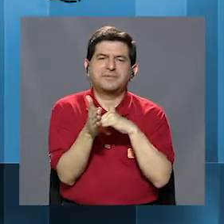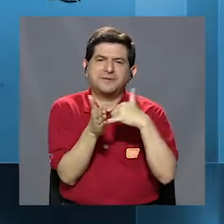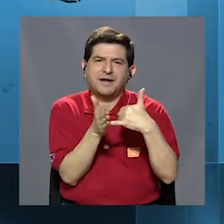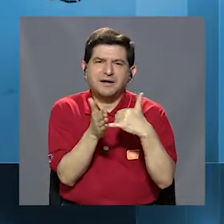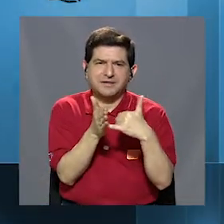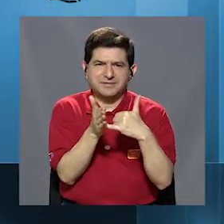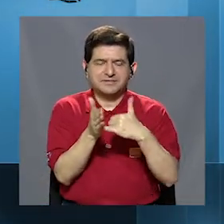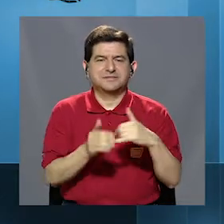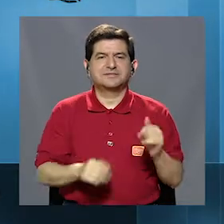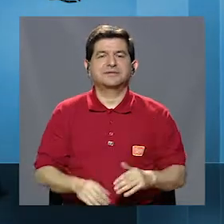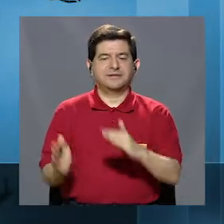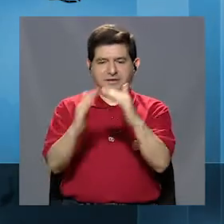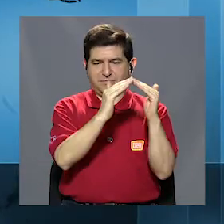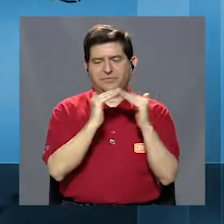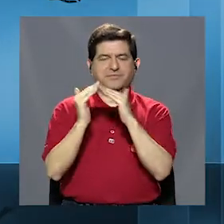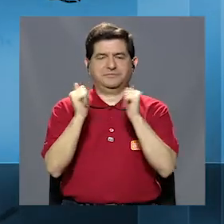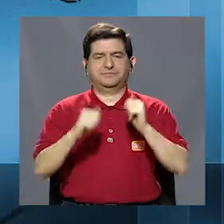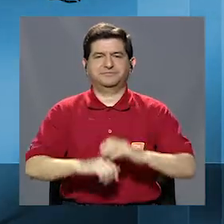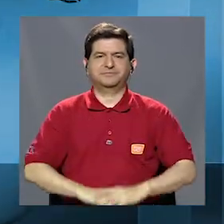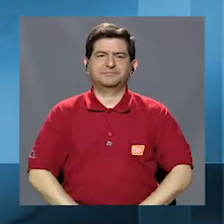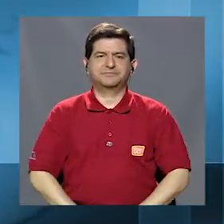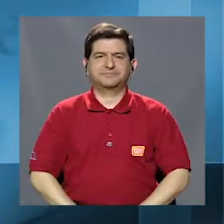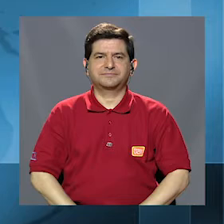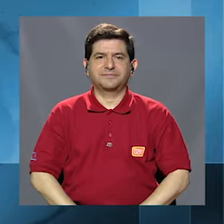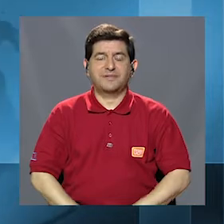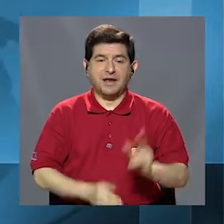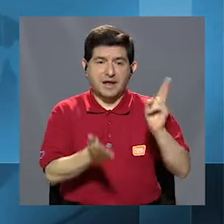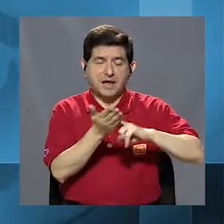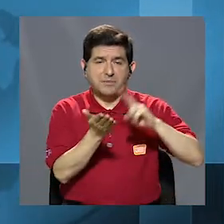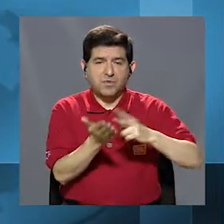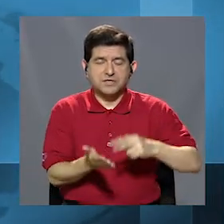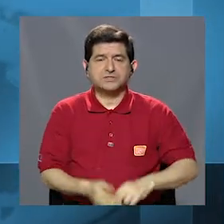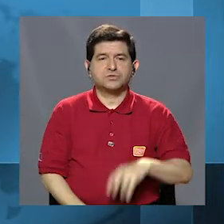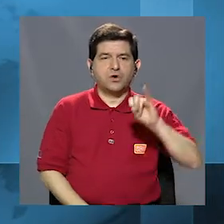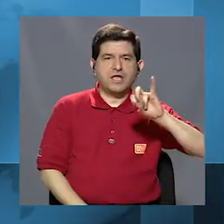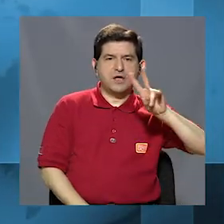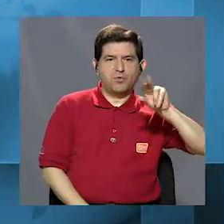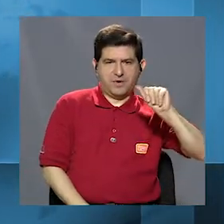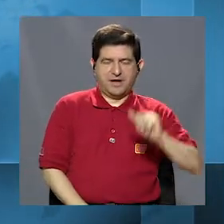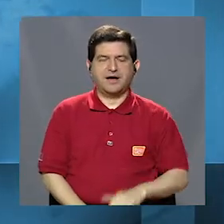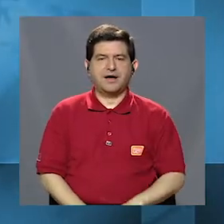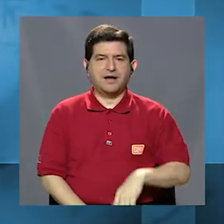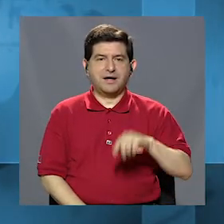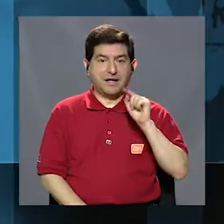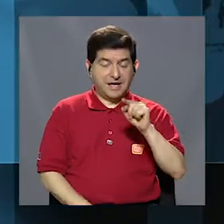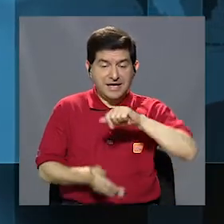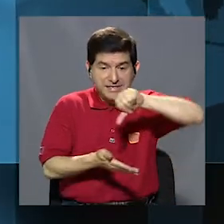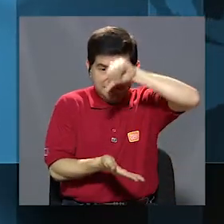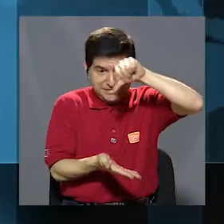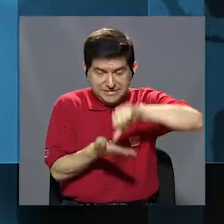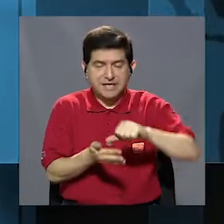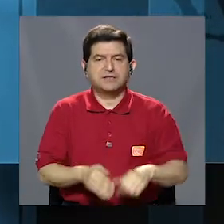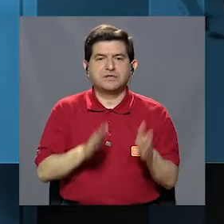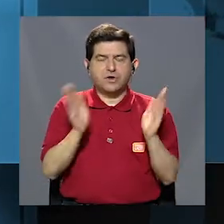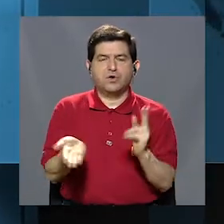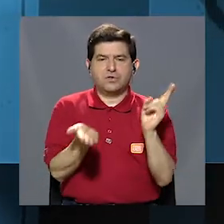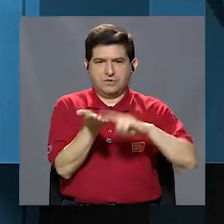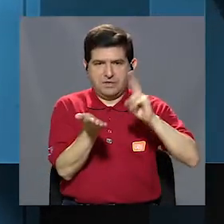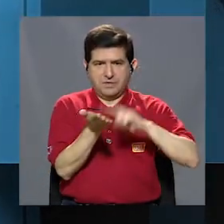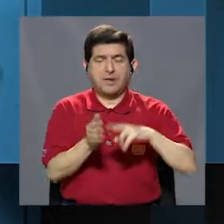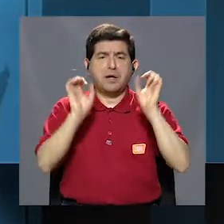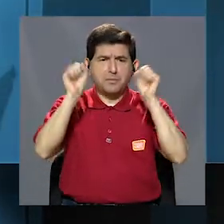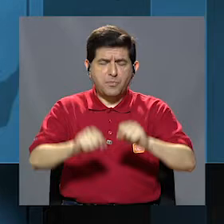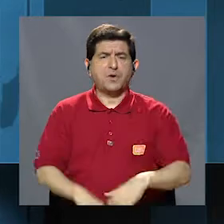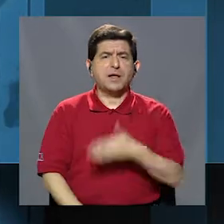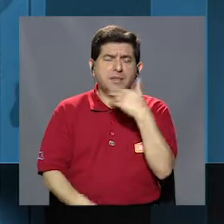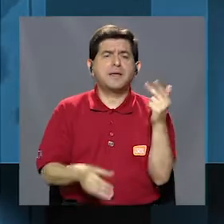más vulnerables de la población. El impuesto al valor agregado, un punto medular del plan fiscal,